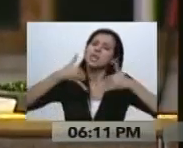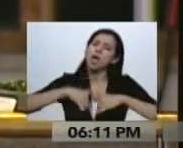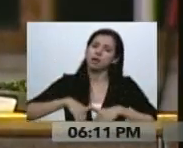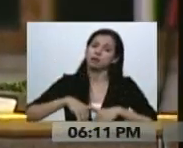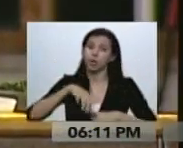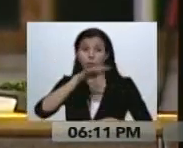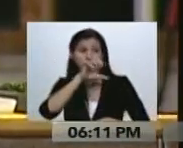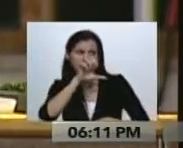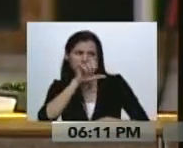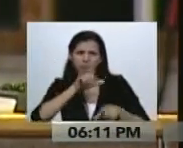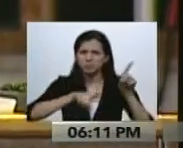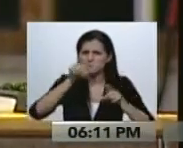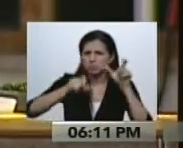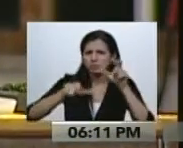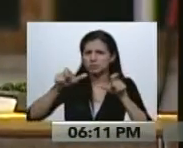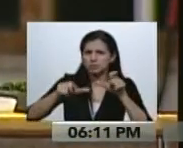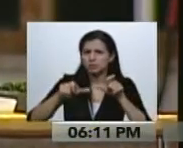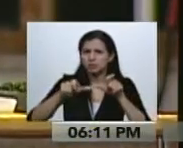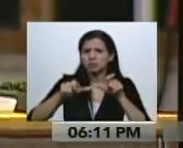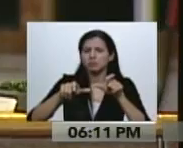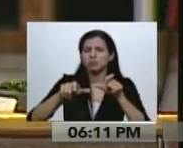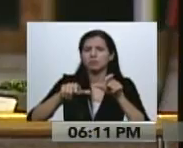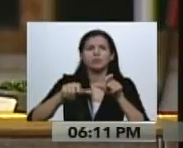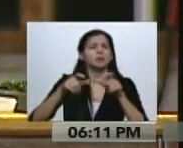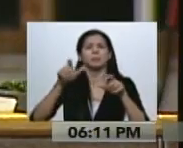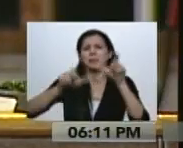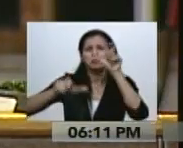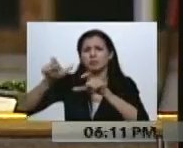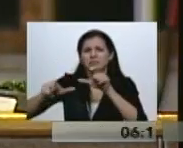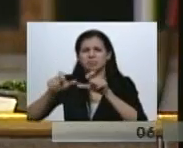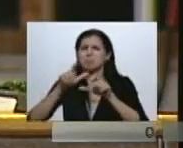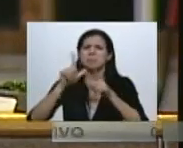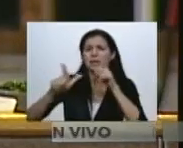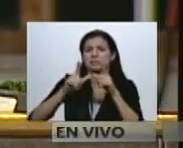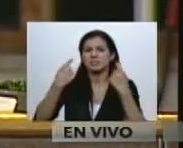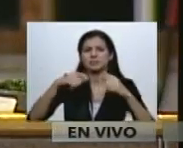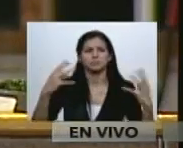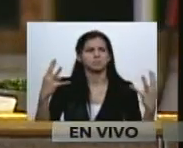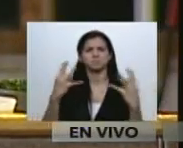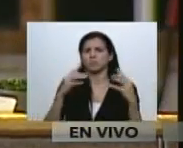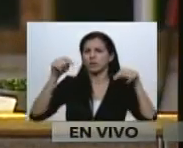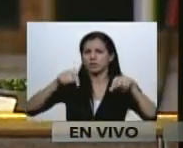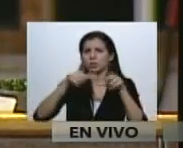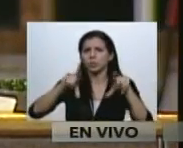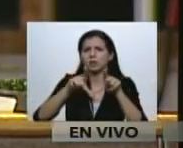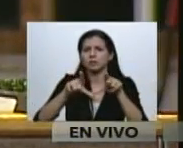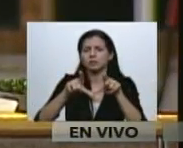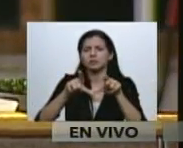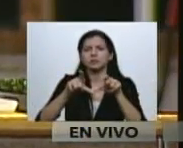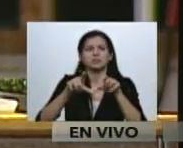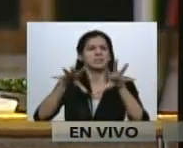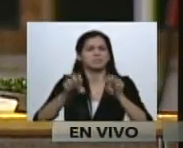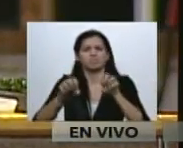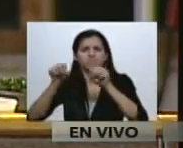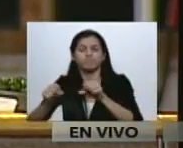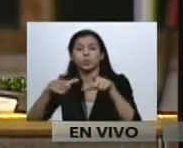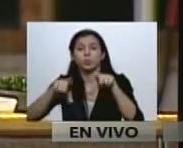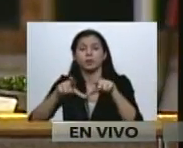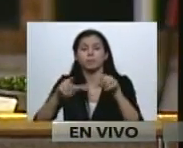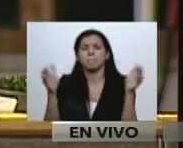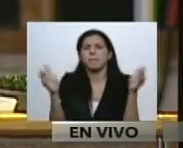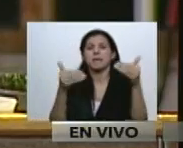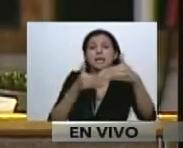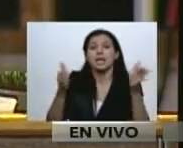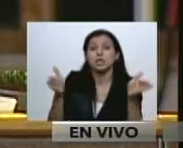perros han vuelto, María, a morder estos espacios y a desgarrar este pequeño horizonte. Pero mi